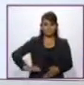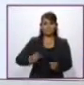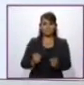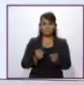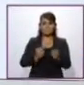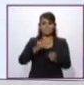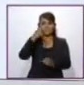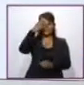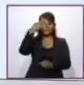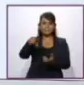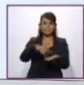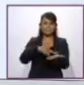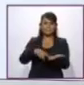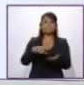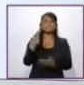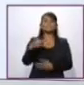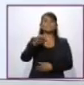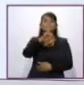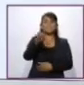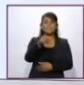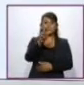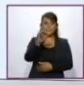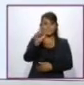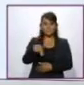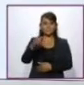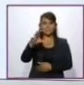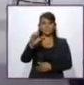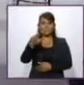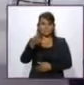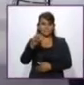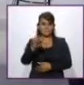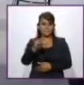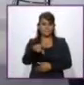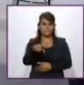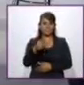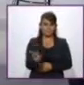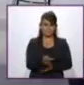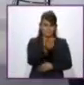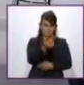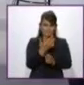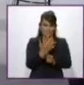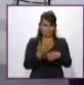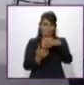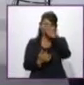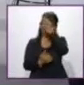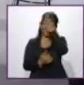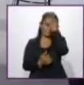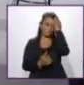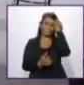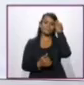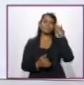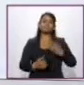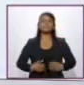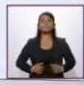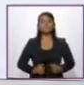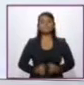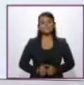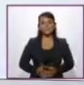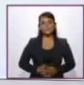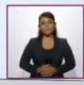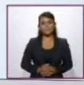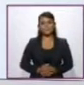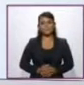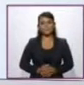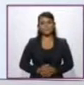México, Juan Carlos Martínez Cecias Rodríguez, y la pregunta dice así: ¿cómo propondría aprovechar